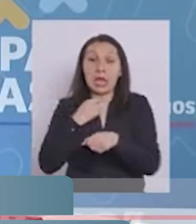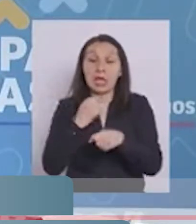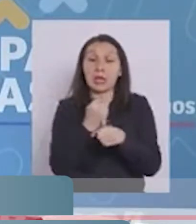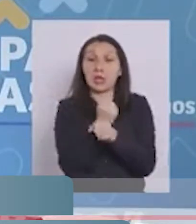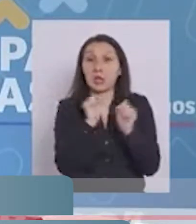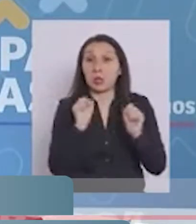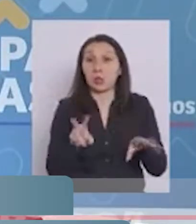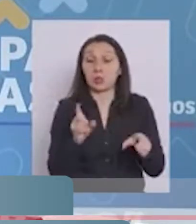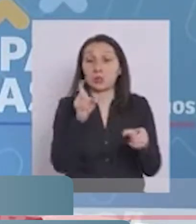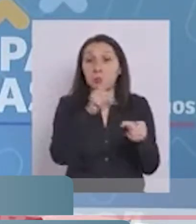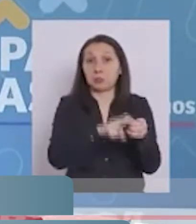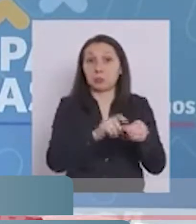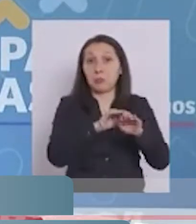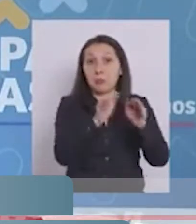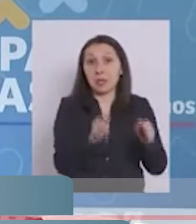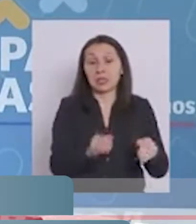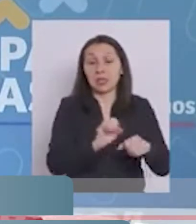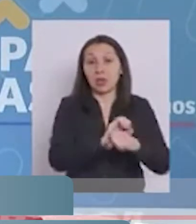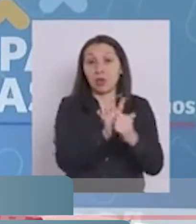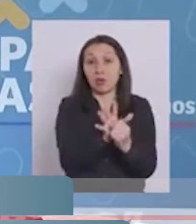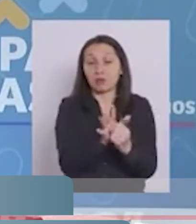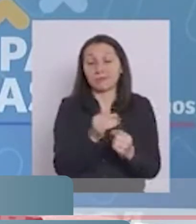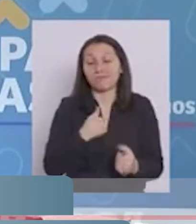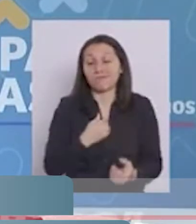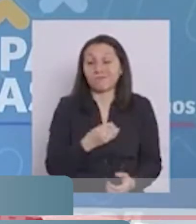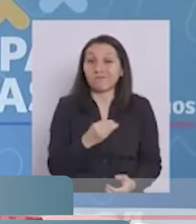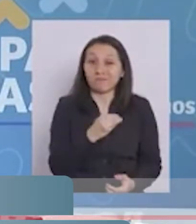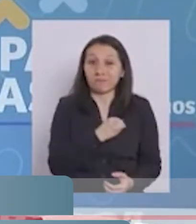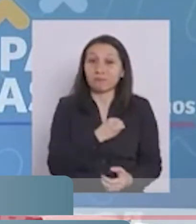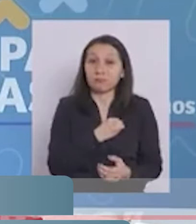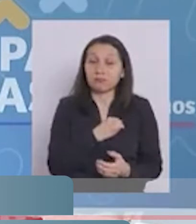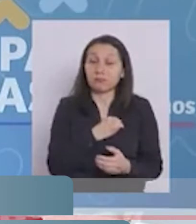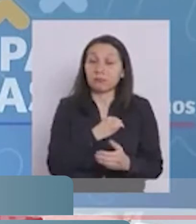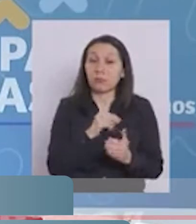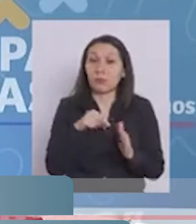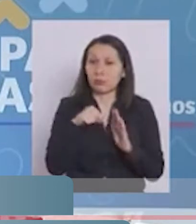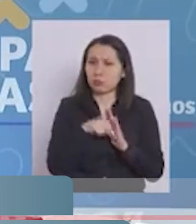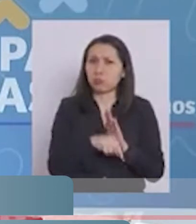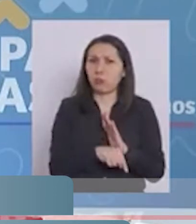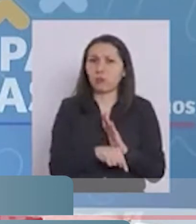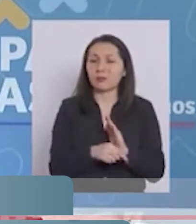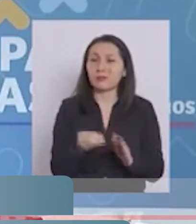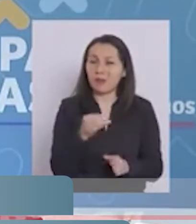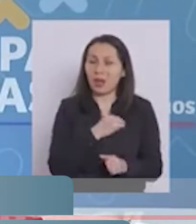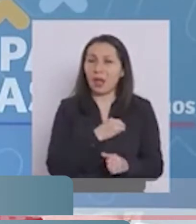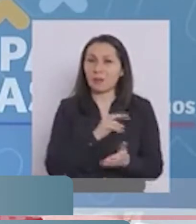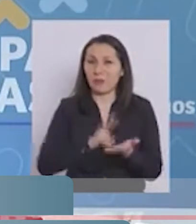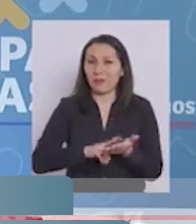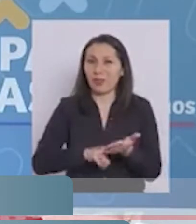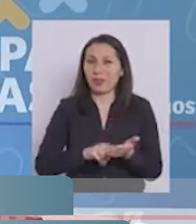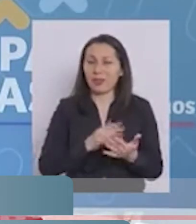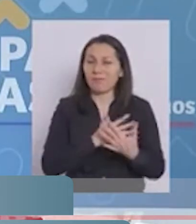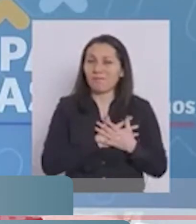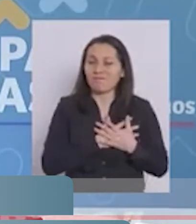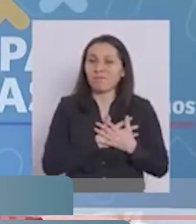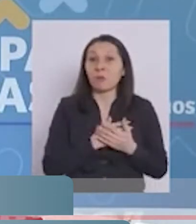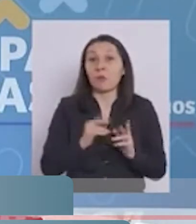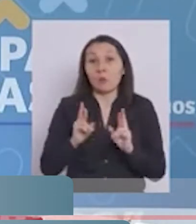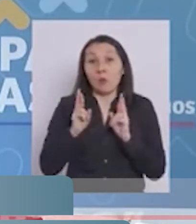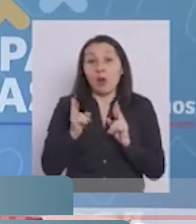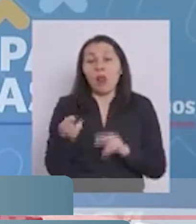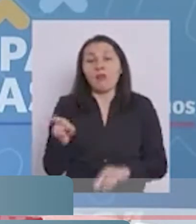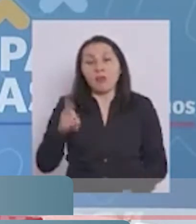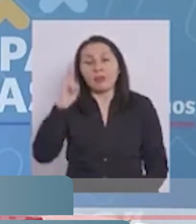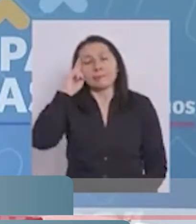quiere dejar de pertenecer a la mesa social con 19 lo lamento profundamente lo lamento de corazón